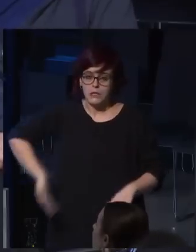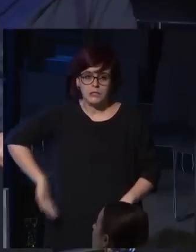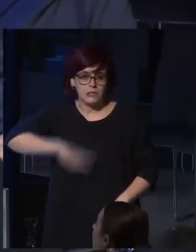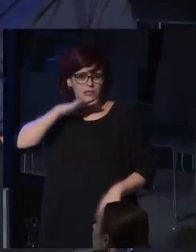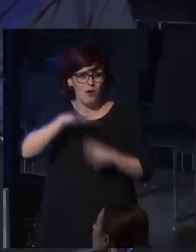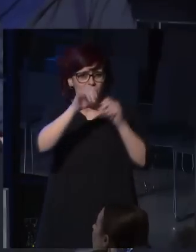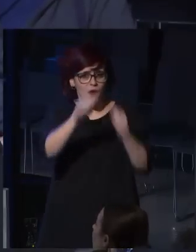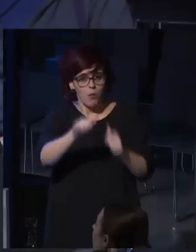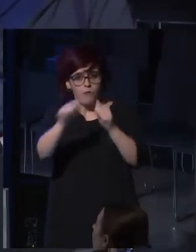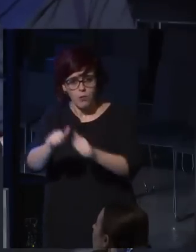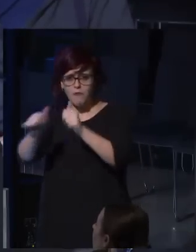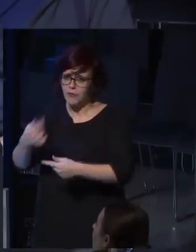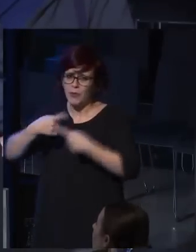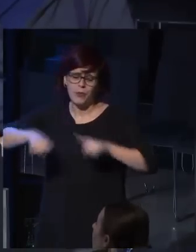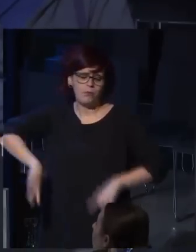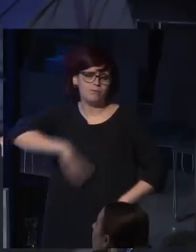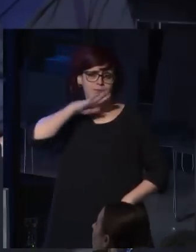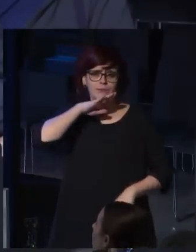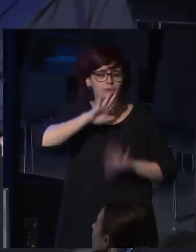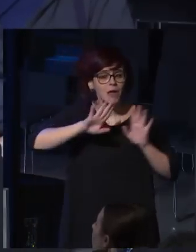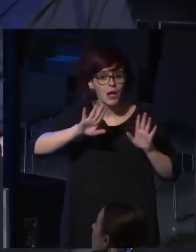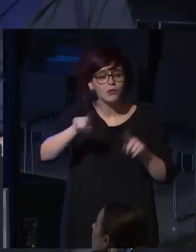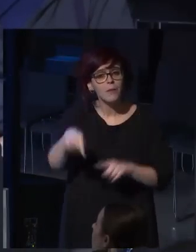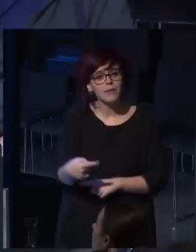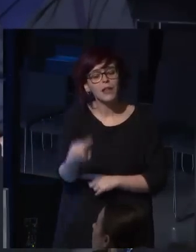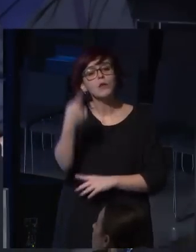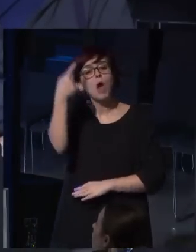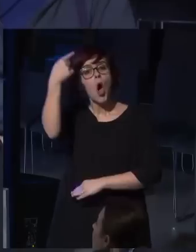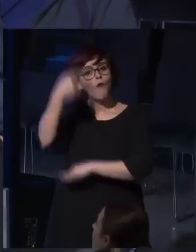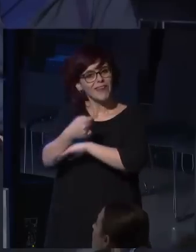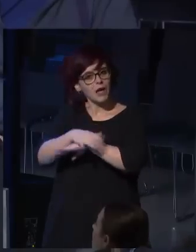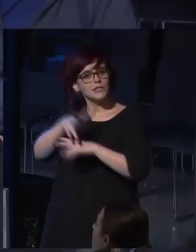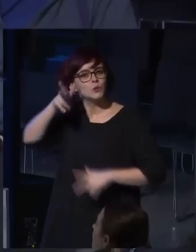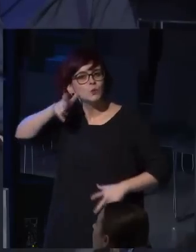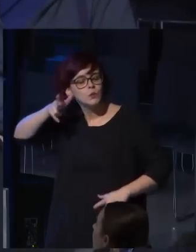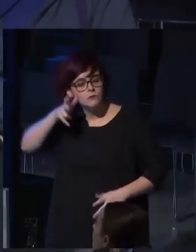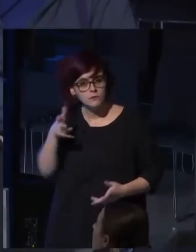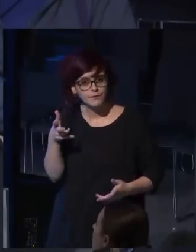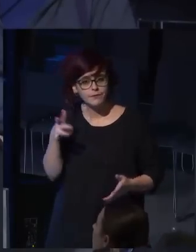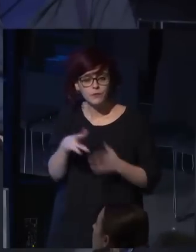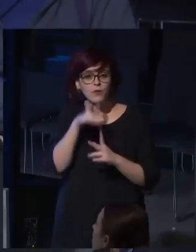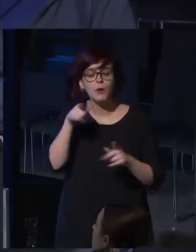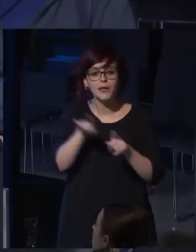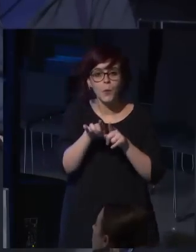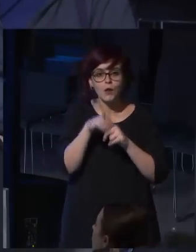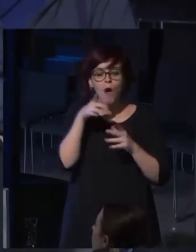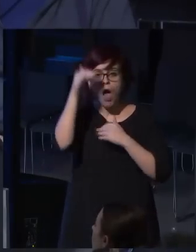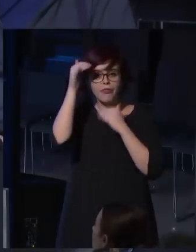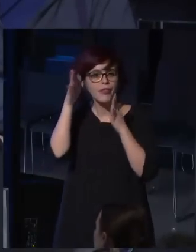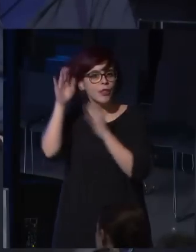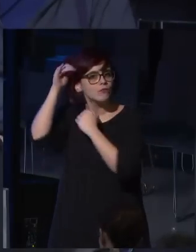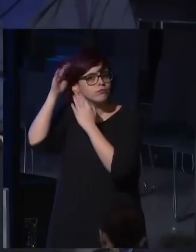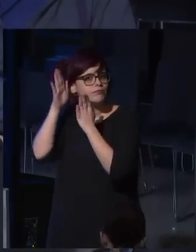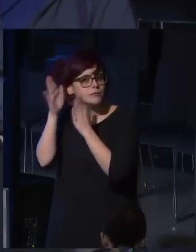de formatos con los que no estaba convencido, pero sobre todo también porque me obliga a escuchar. O sea, porque yo estoy más pendiente,